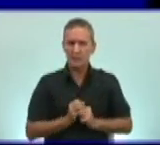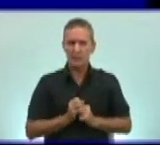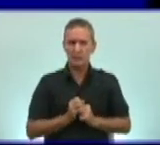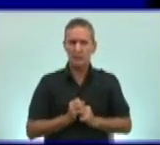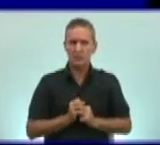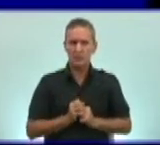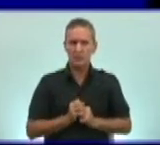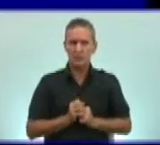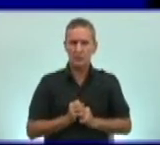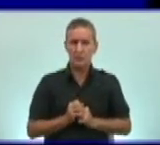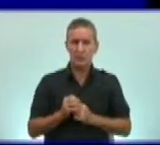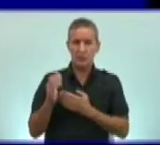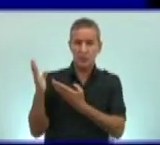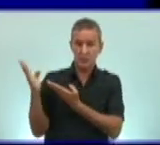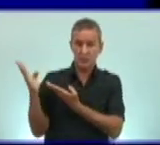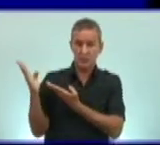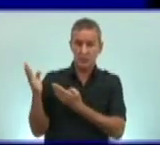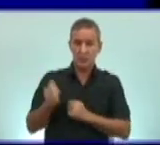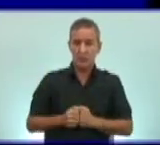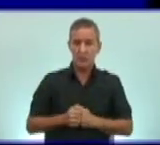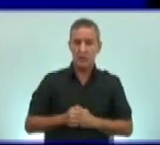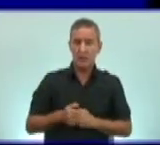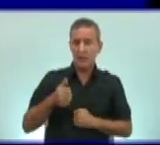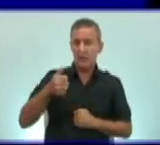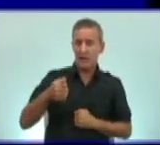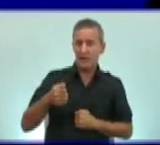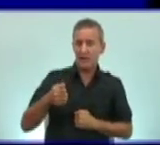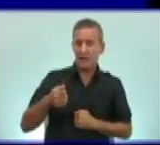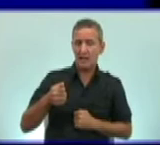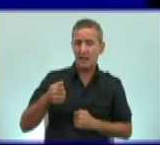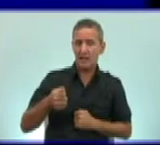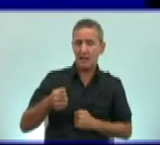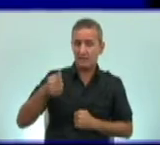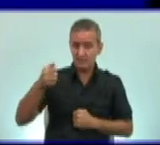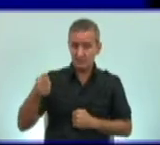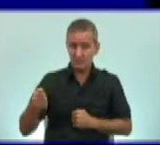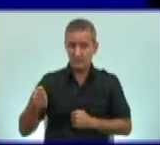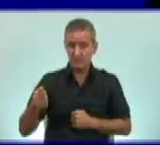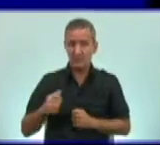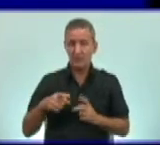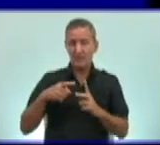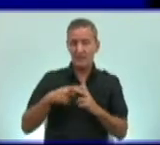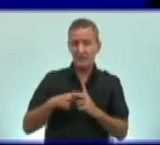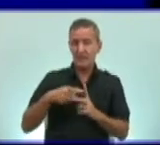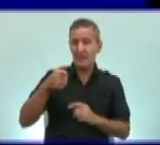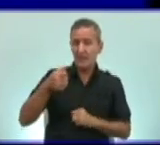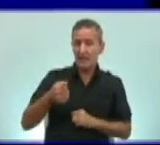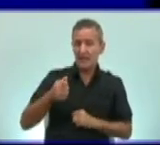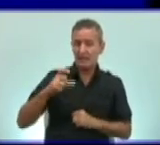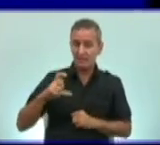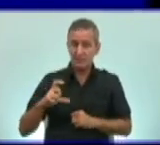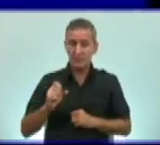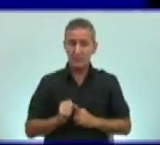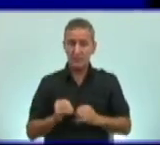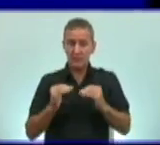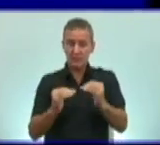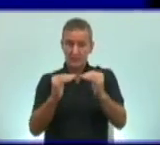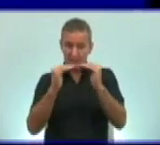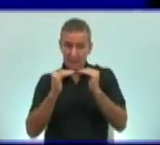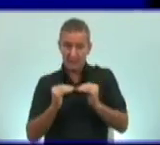ácido acético y ácido clorhídrico. Yo les he puesto debajo de esta lámina la